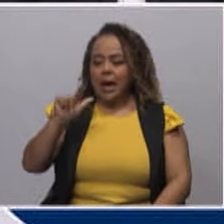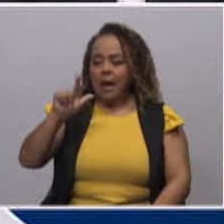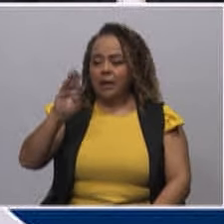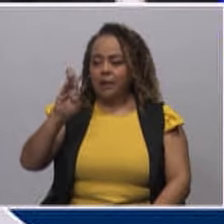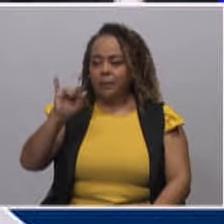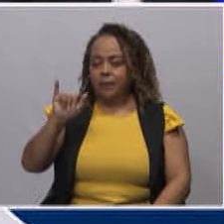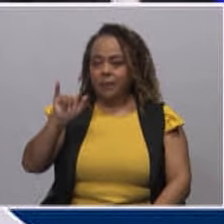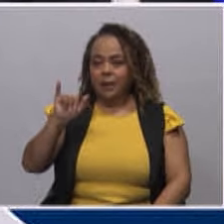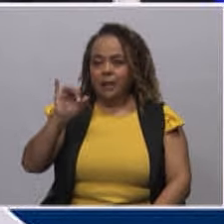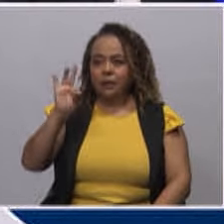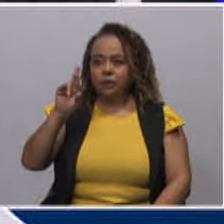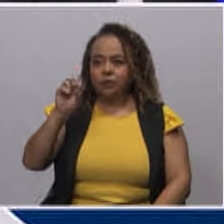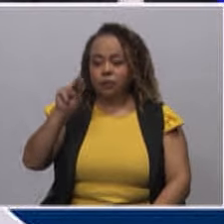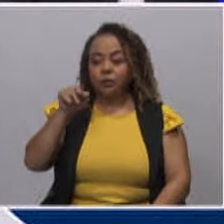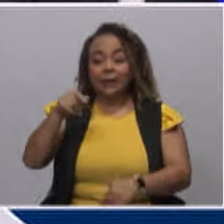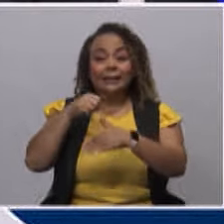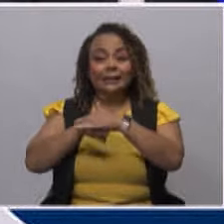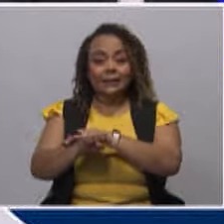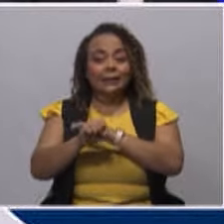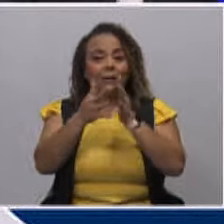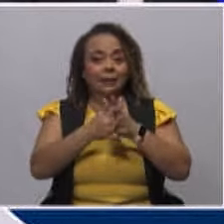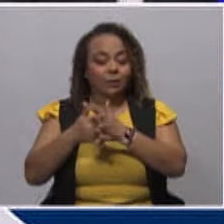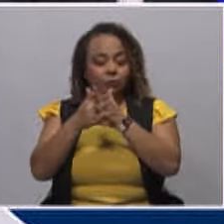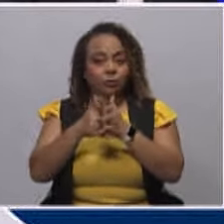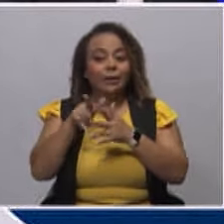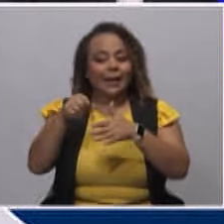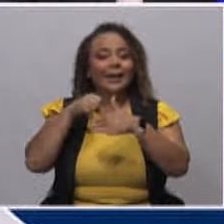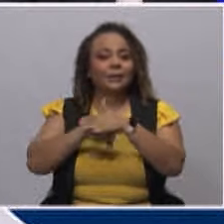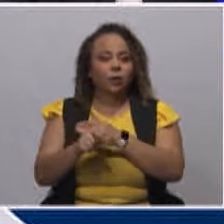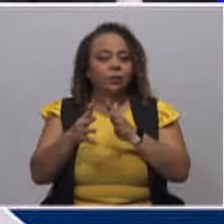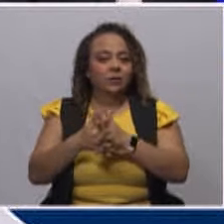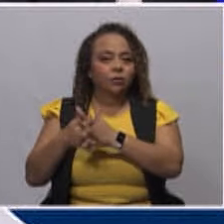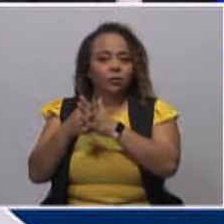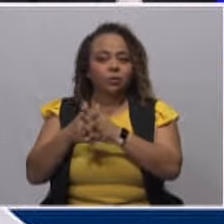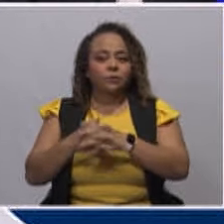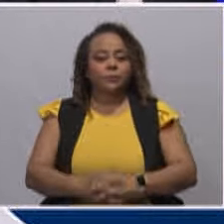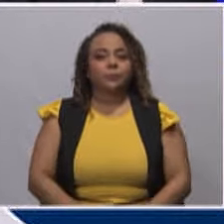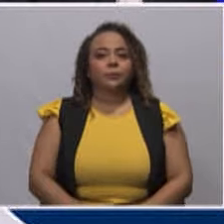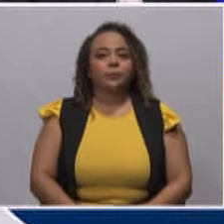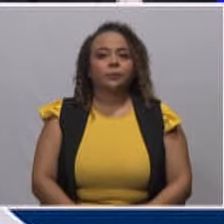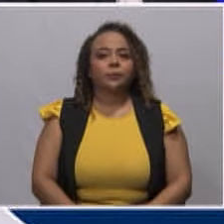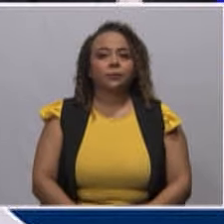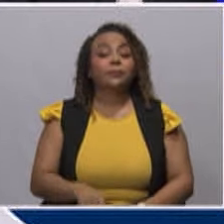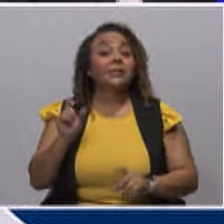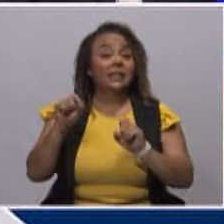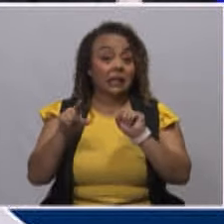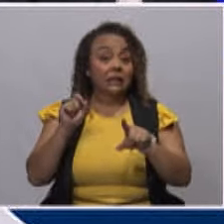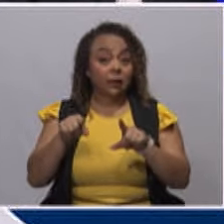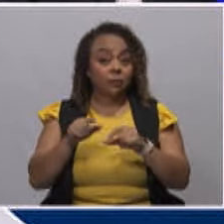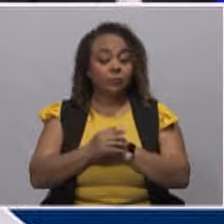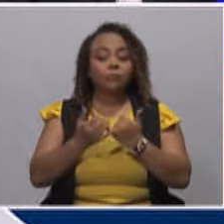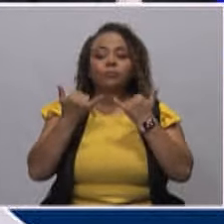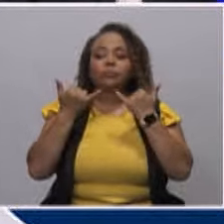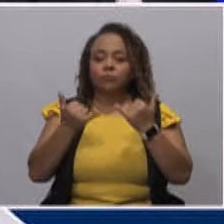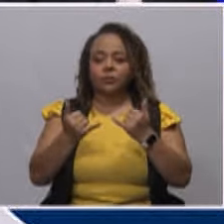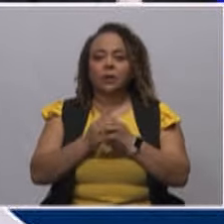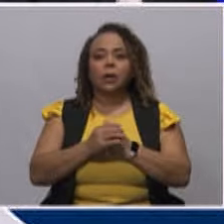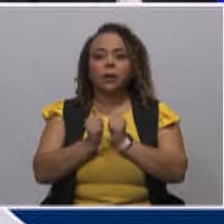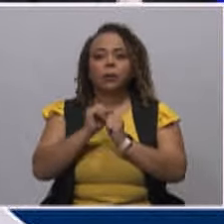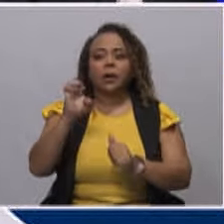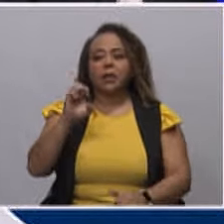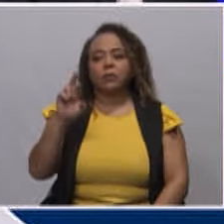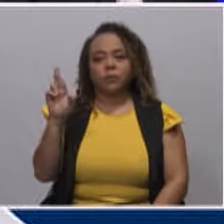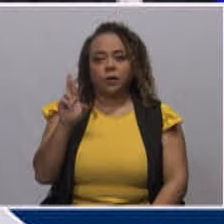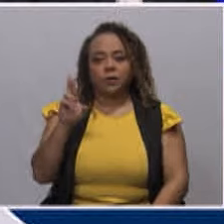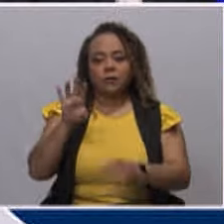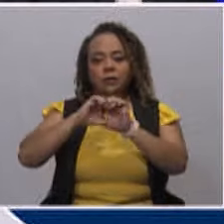entiendo que él nace en Dallas en Texas O sea él nació en los Estados Unidos es delantero Ya estuvo con Eric Rodríguez en